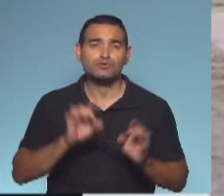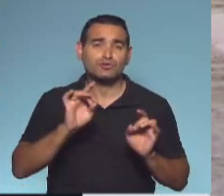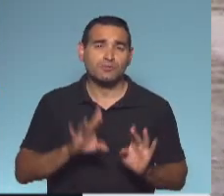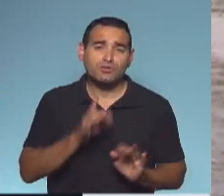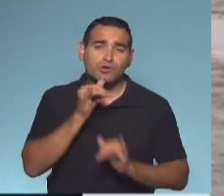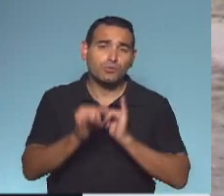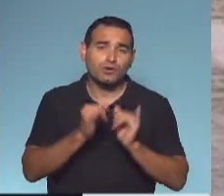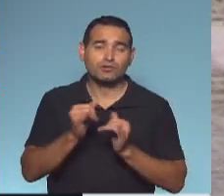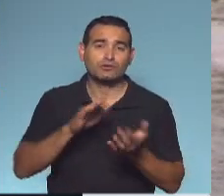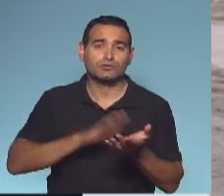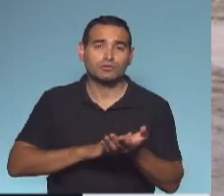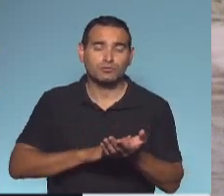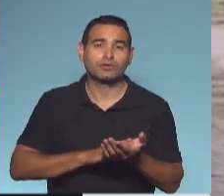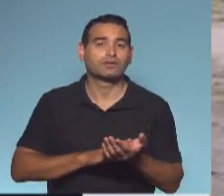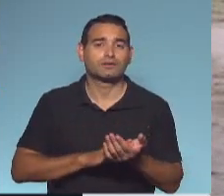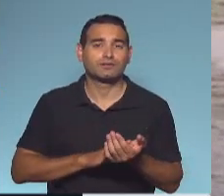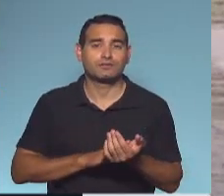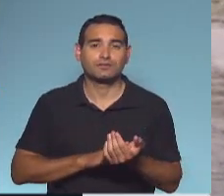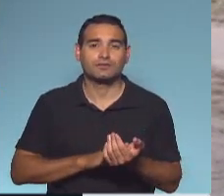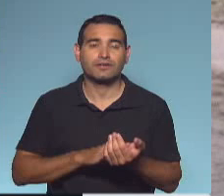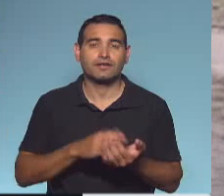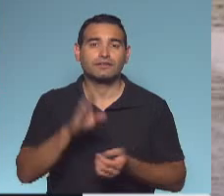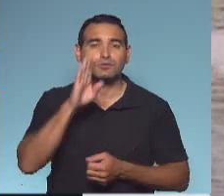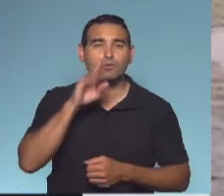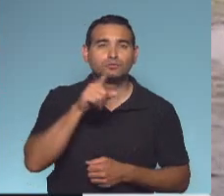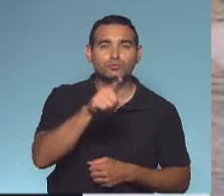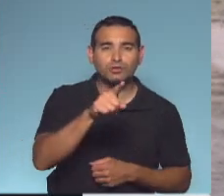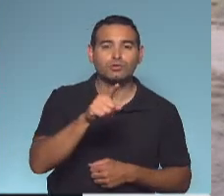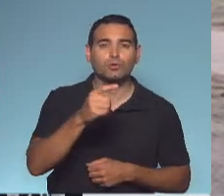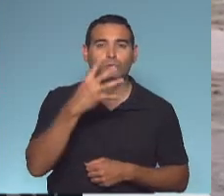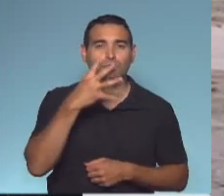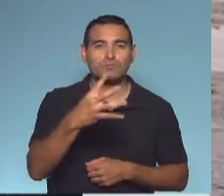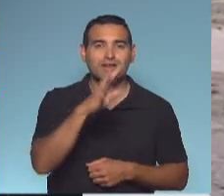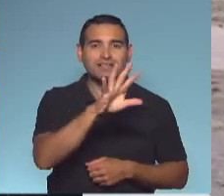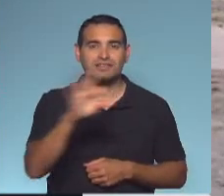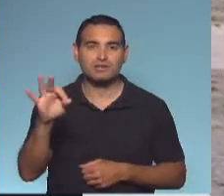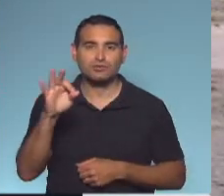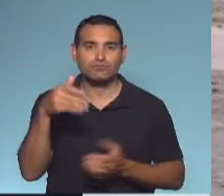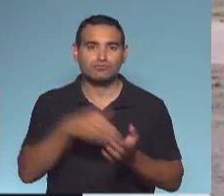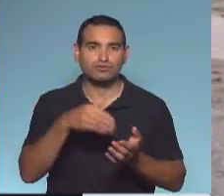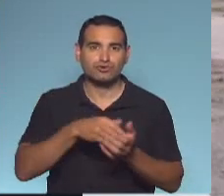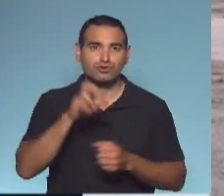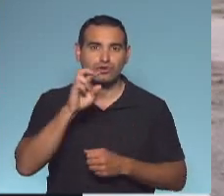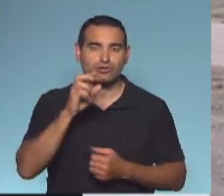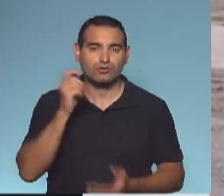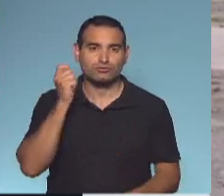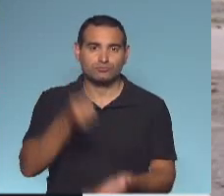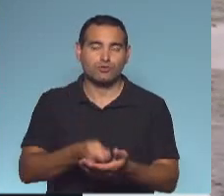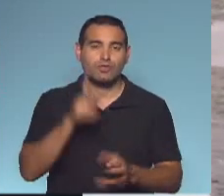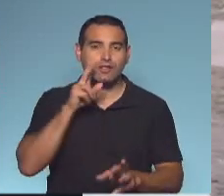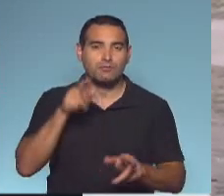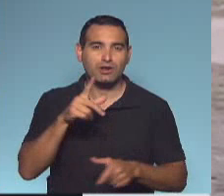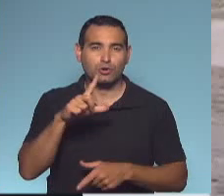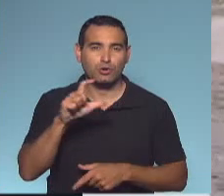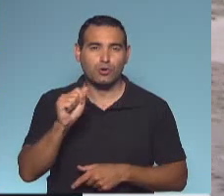referencias para el hizo una referencia de que los estados unidos aportaron con 4500 millones de dólares a la constitución del fondo cova que desde el fondo